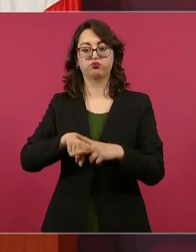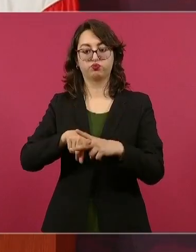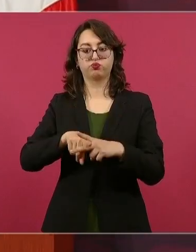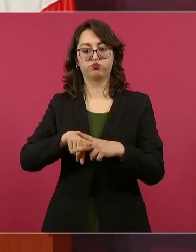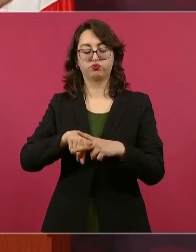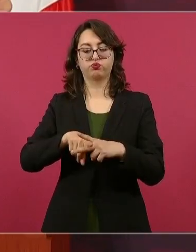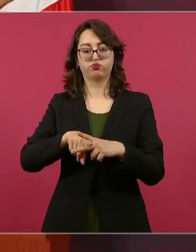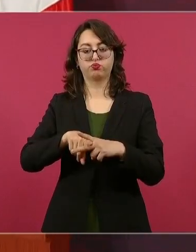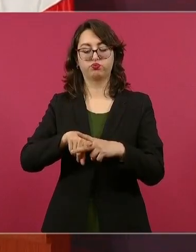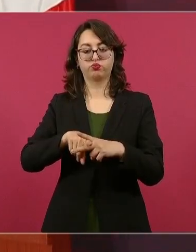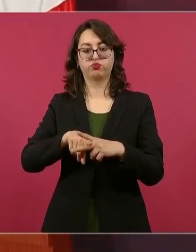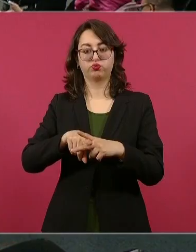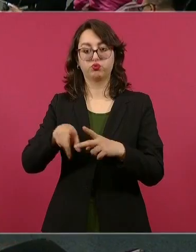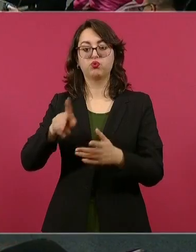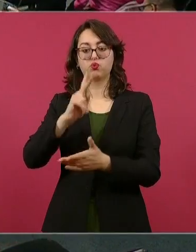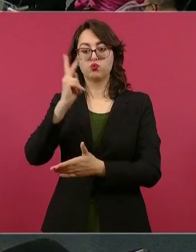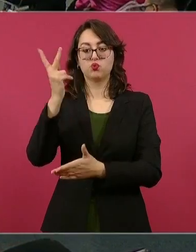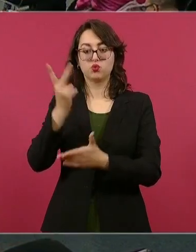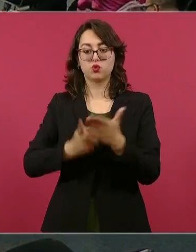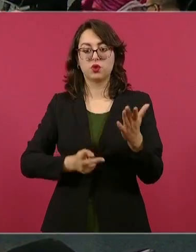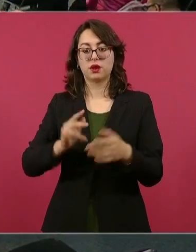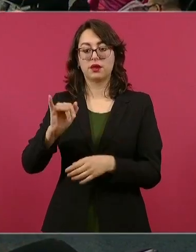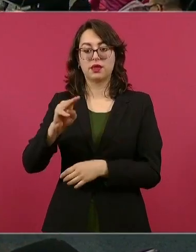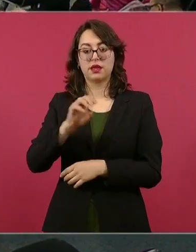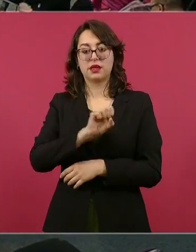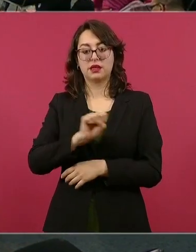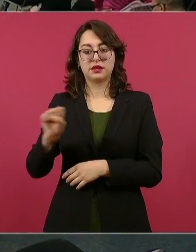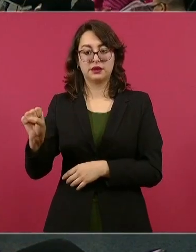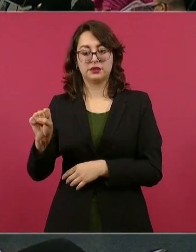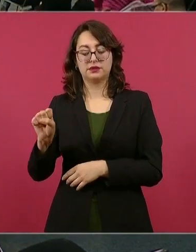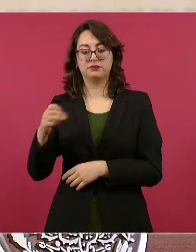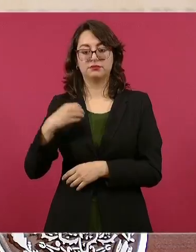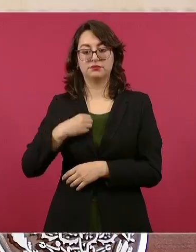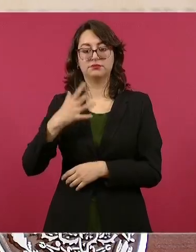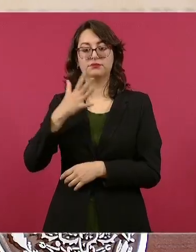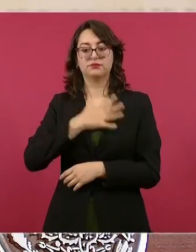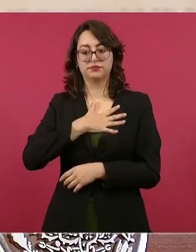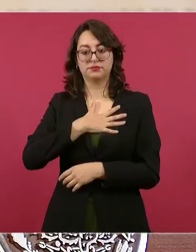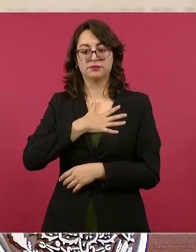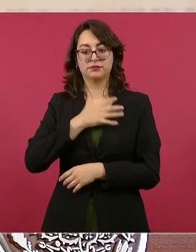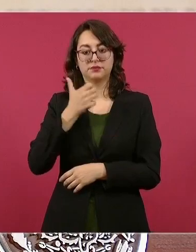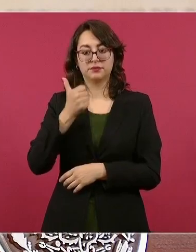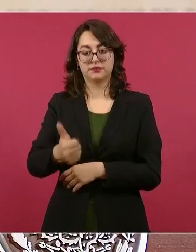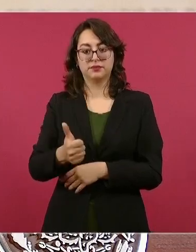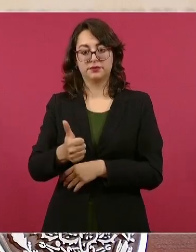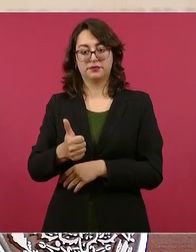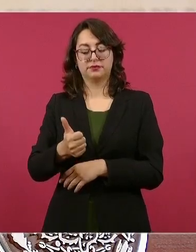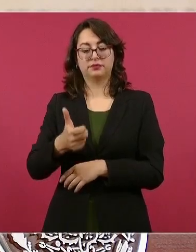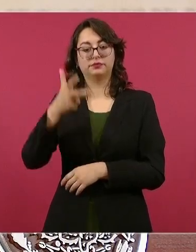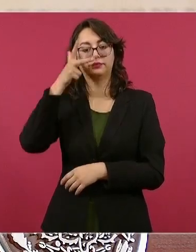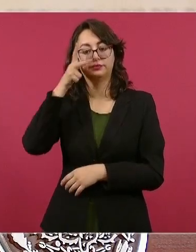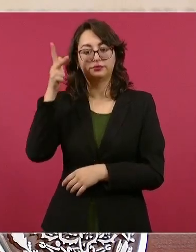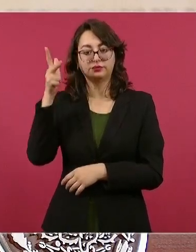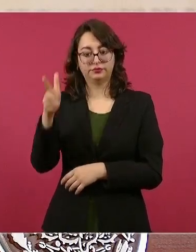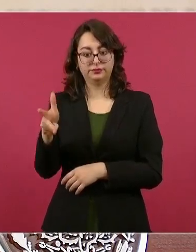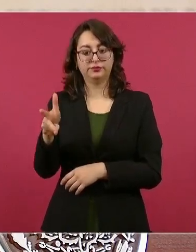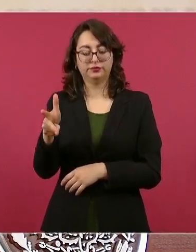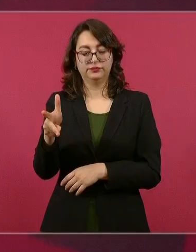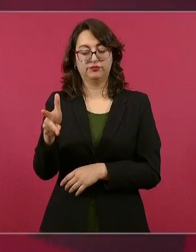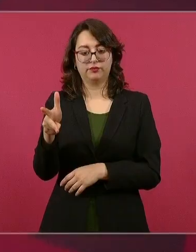el programa IMSS Bienestar en el estado de Hidalgo.